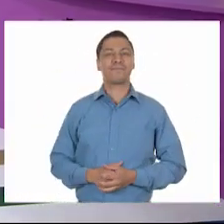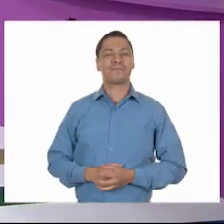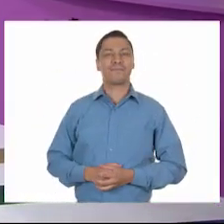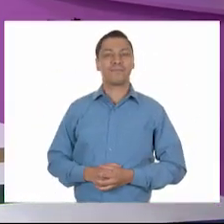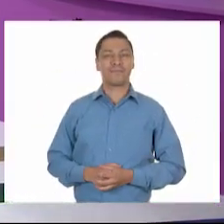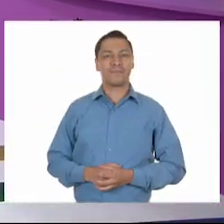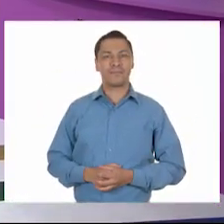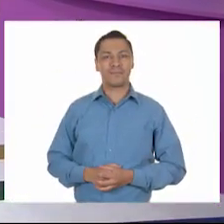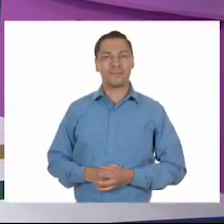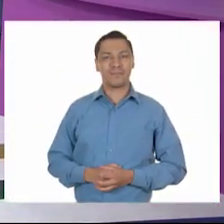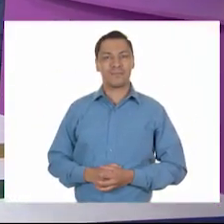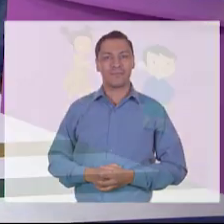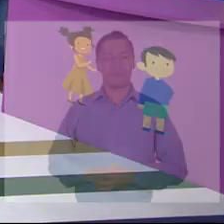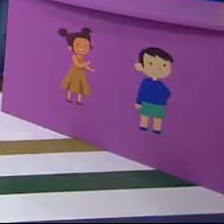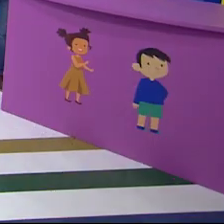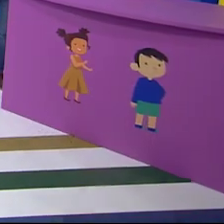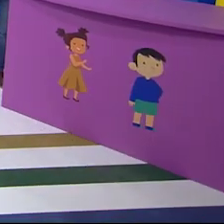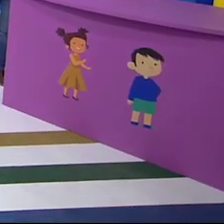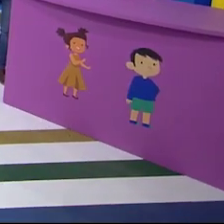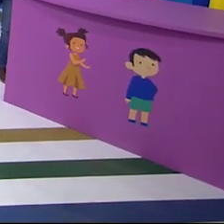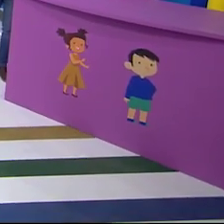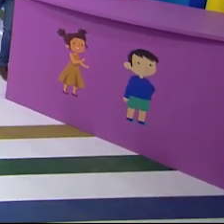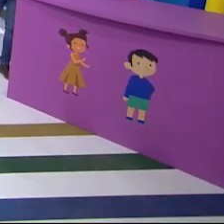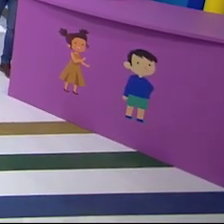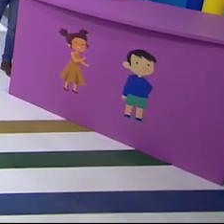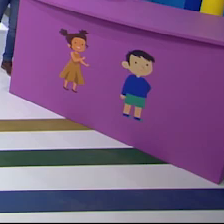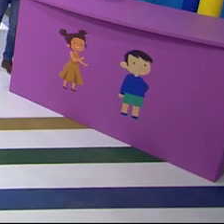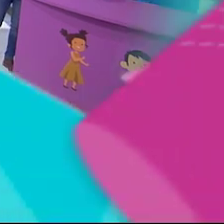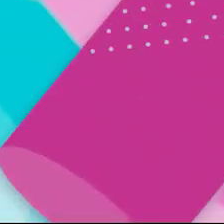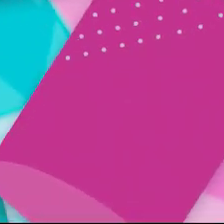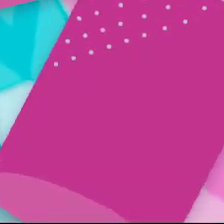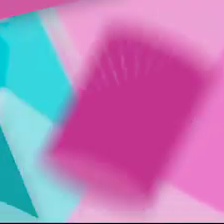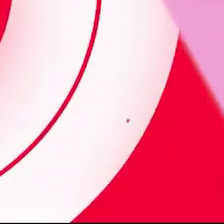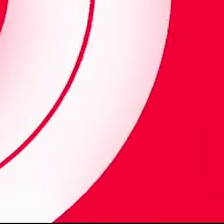Adiós. Adiós. Nos vemos. Hasta la próxima.